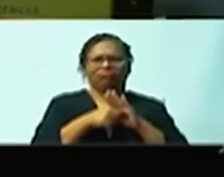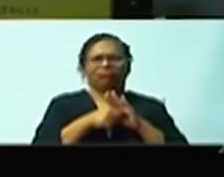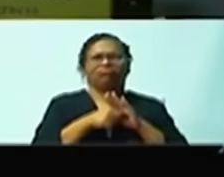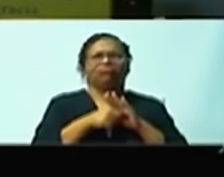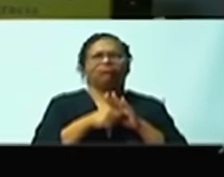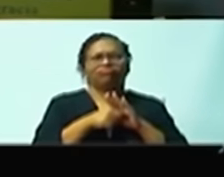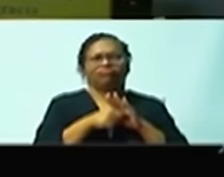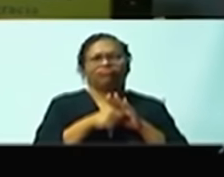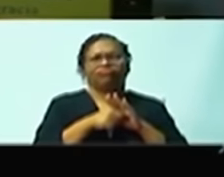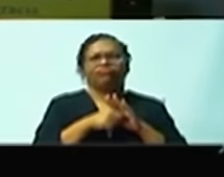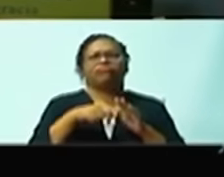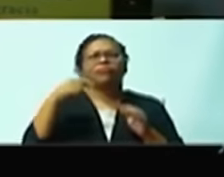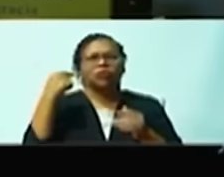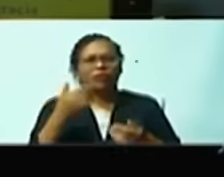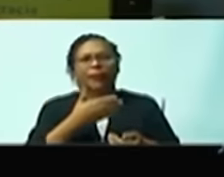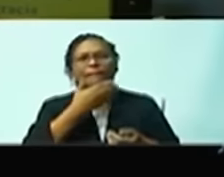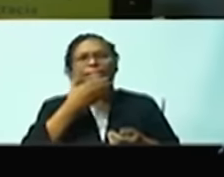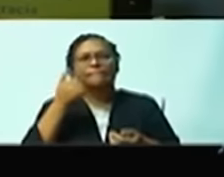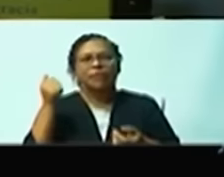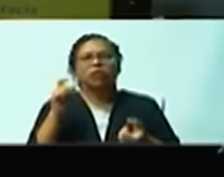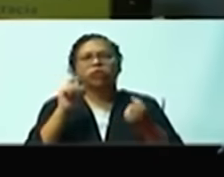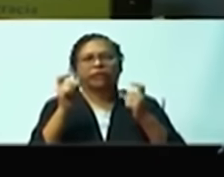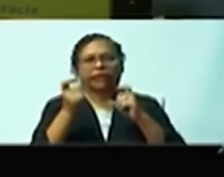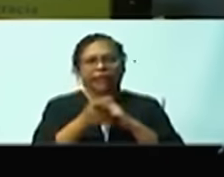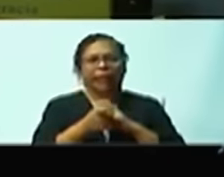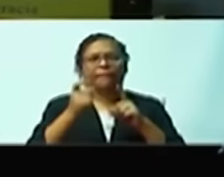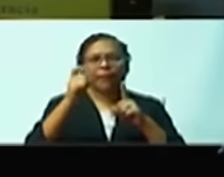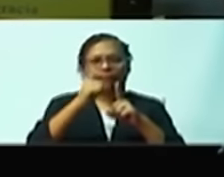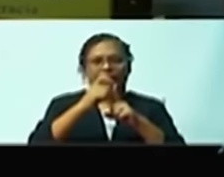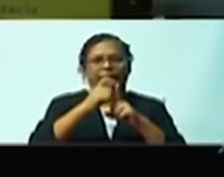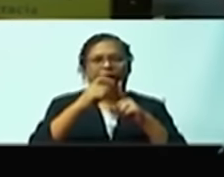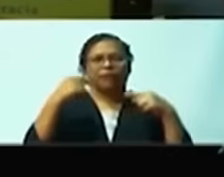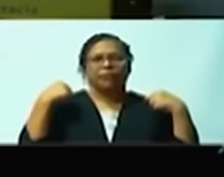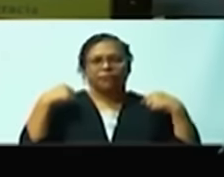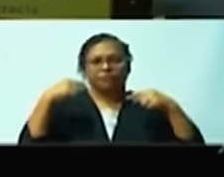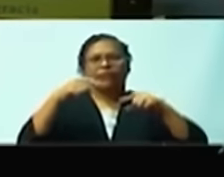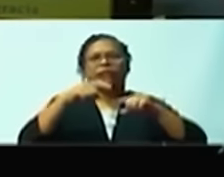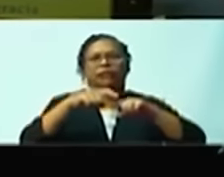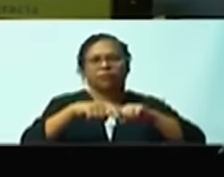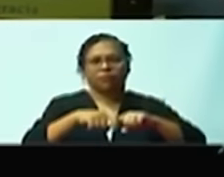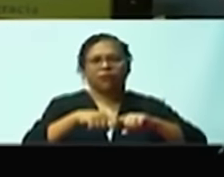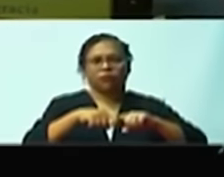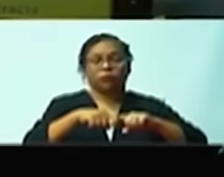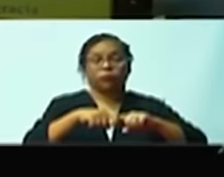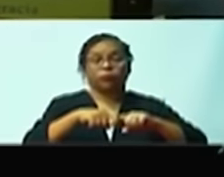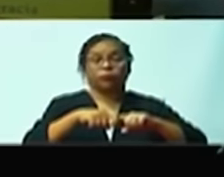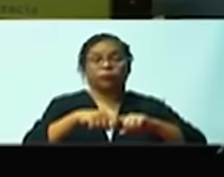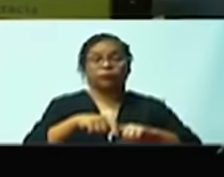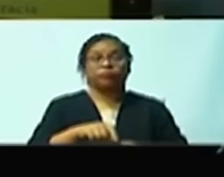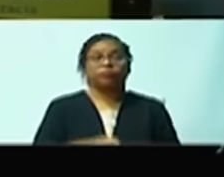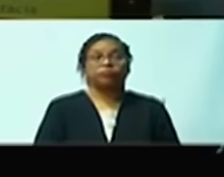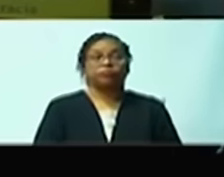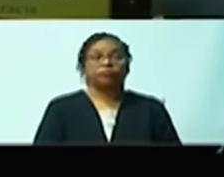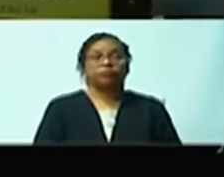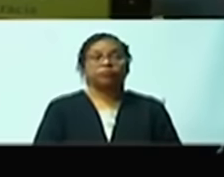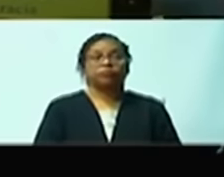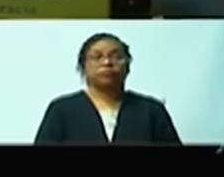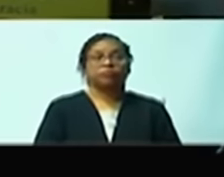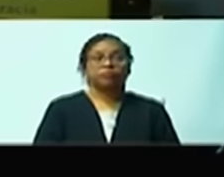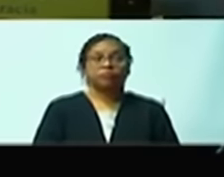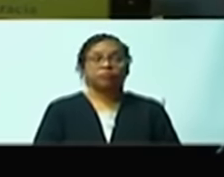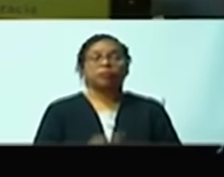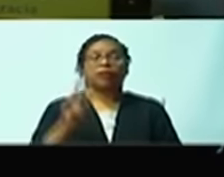y a garantizar que el ordenamiento jurídico fuera cumplido. La segunda observación que hicimos fue en el